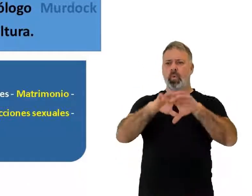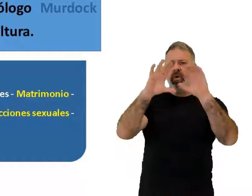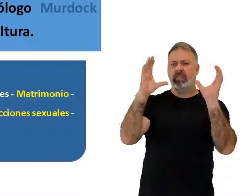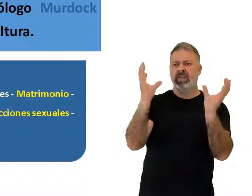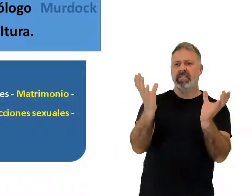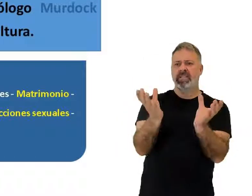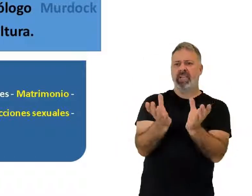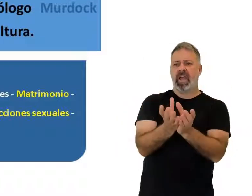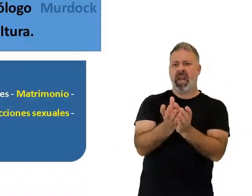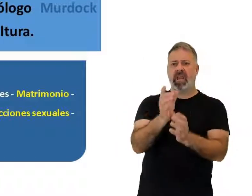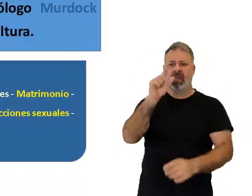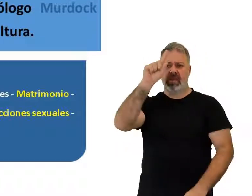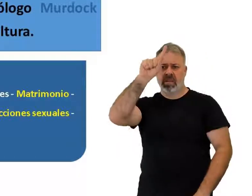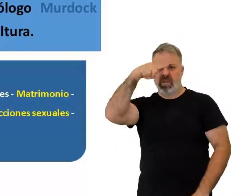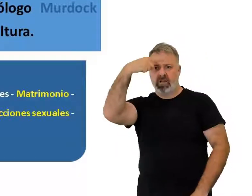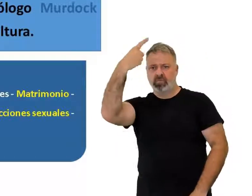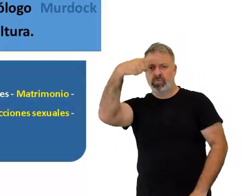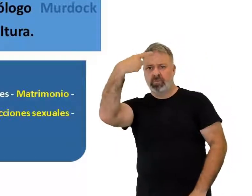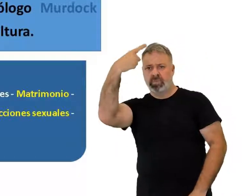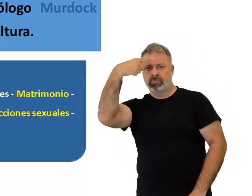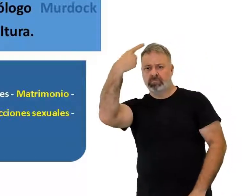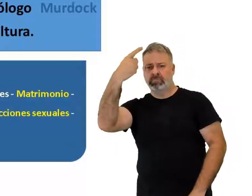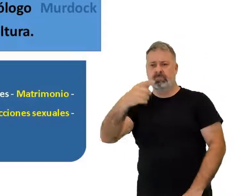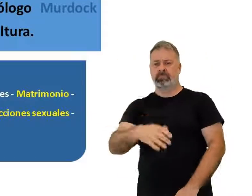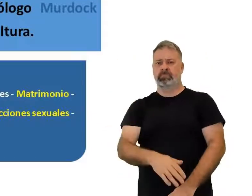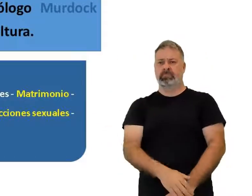universales de la cultura.